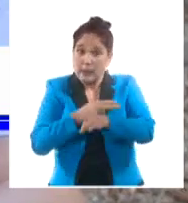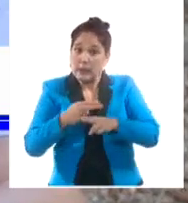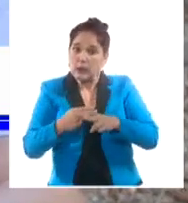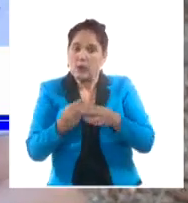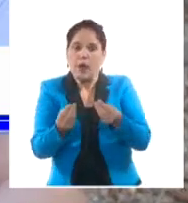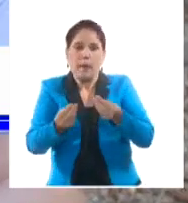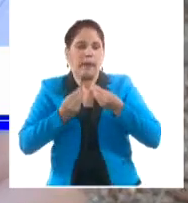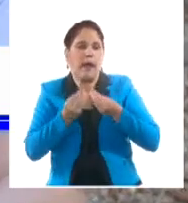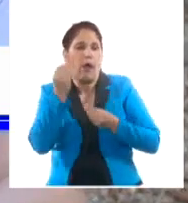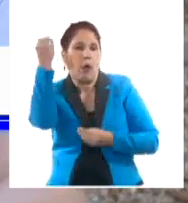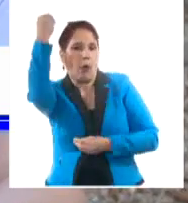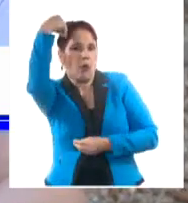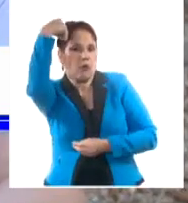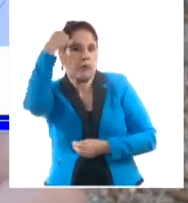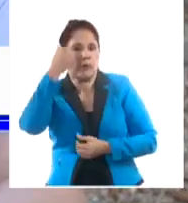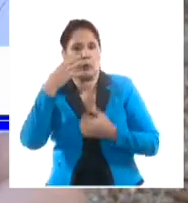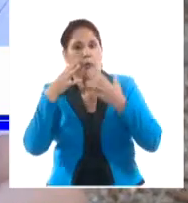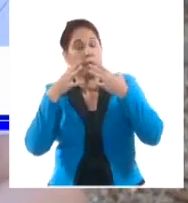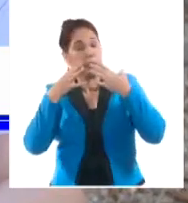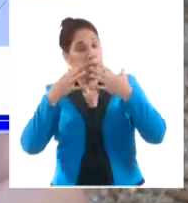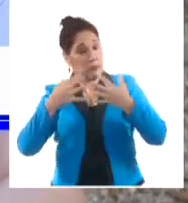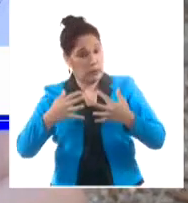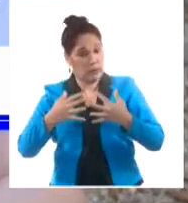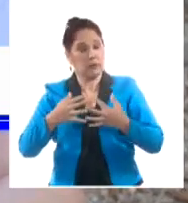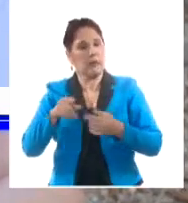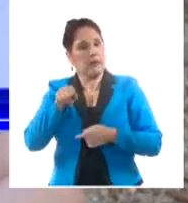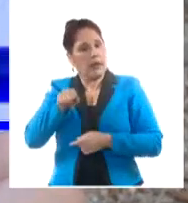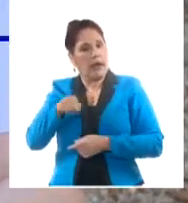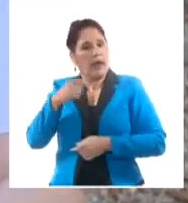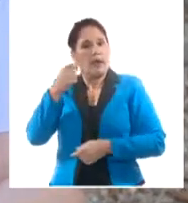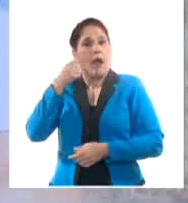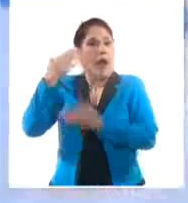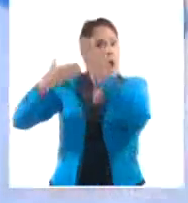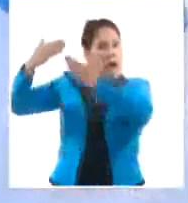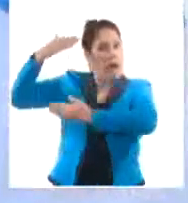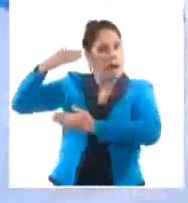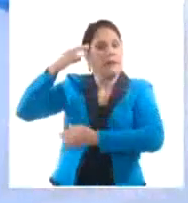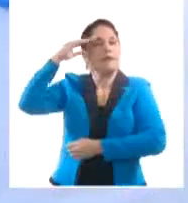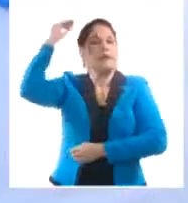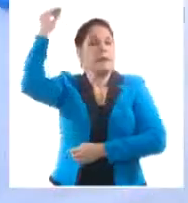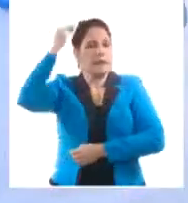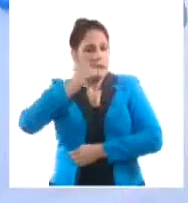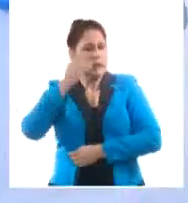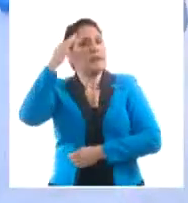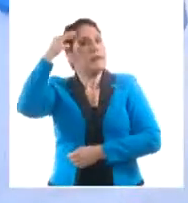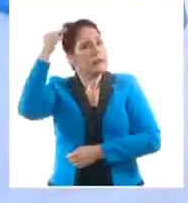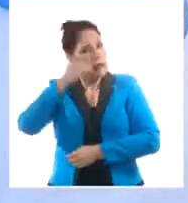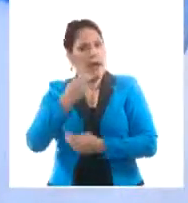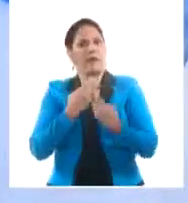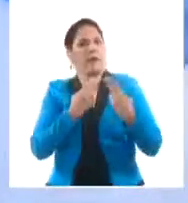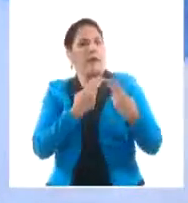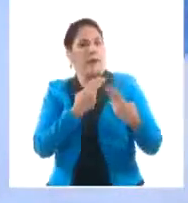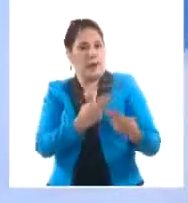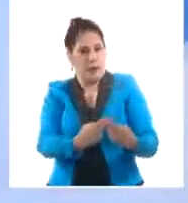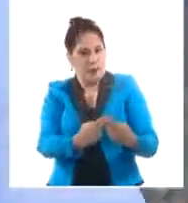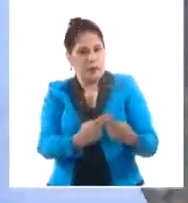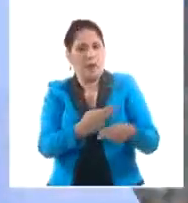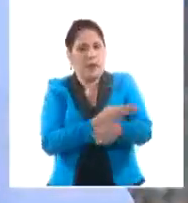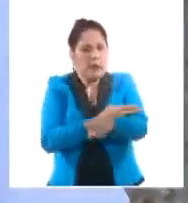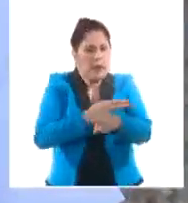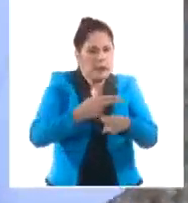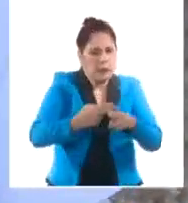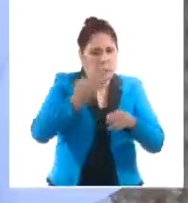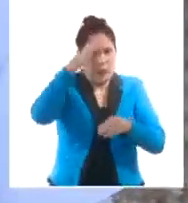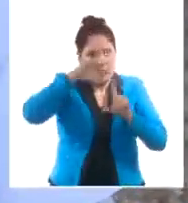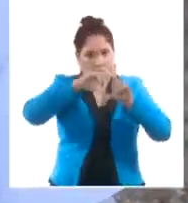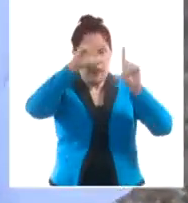puede dar muchos conocimientos sobre algo que pasó hace mucho tiempo. Conoce de nuestros héroes, de hechos históricos,